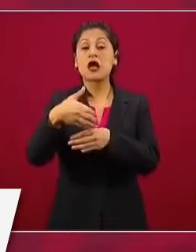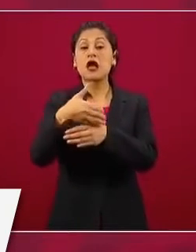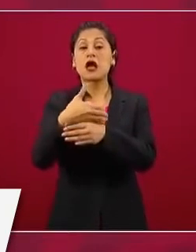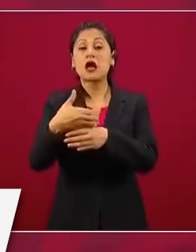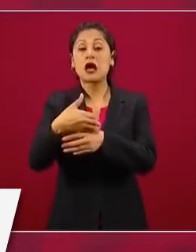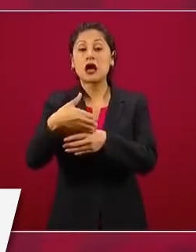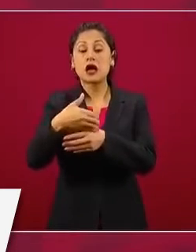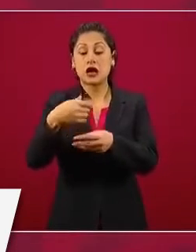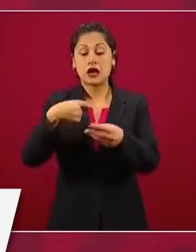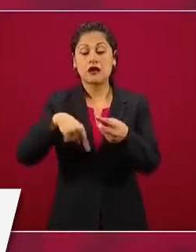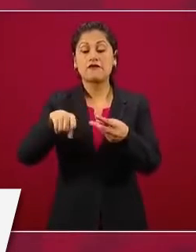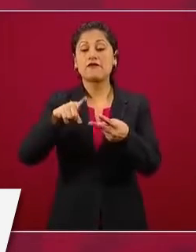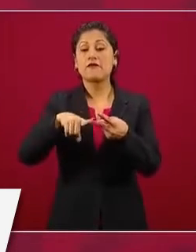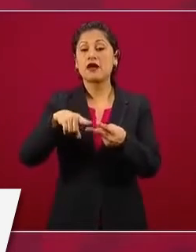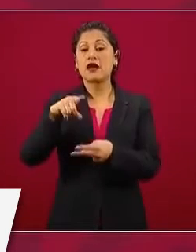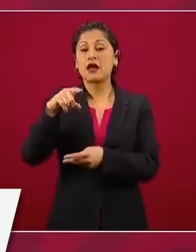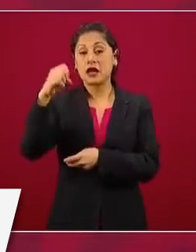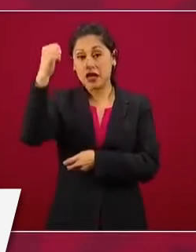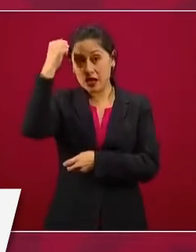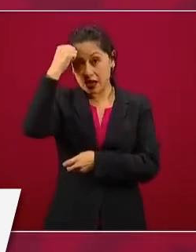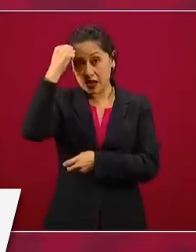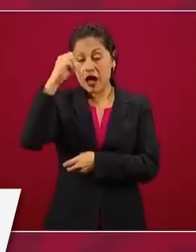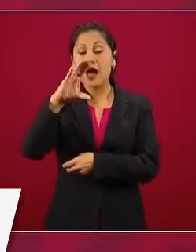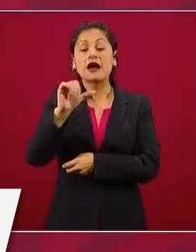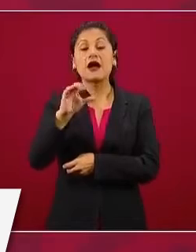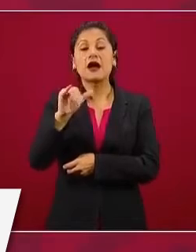café, cacao, como nunca.